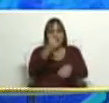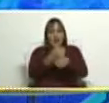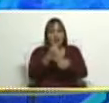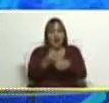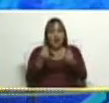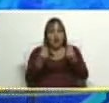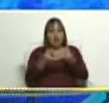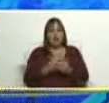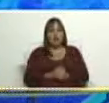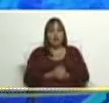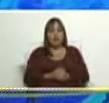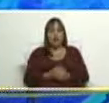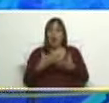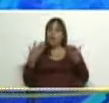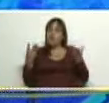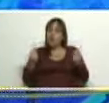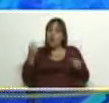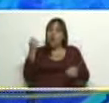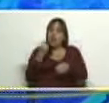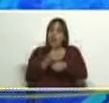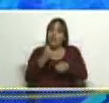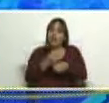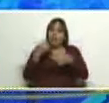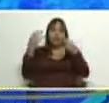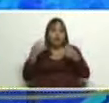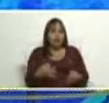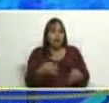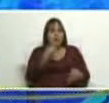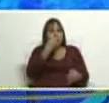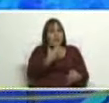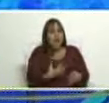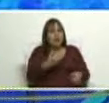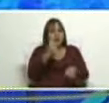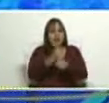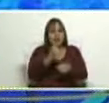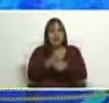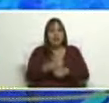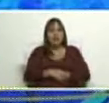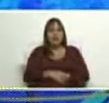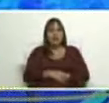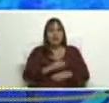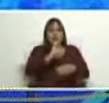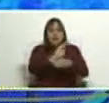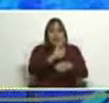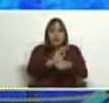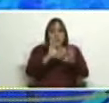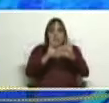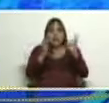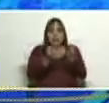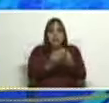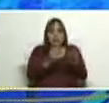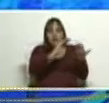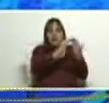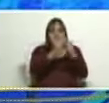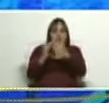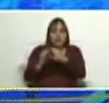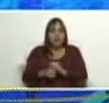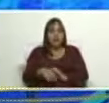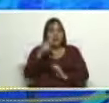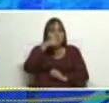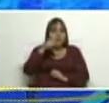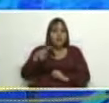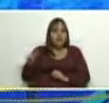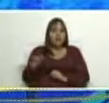Es un trabajón, de verdad, enorme y hermoso, para proteger a la familia, a la comunidad, a nuestro pueblo.